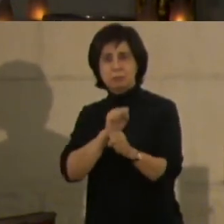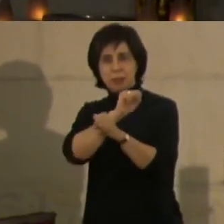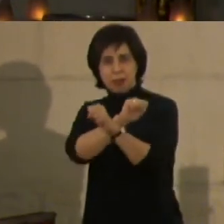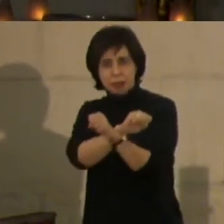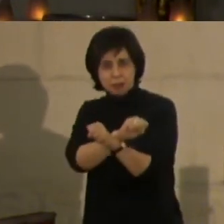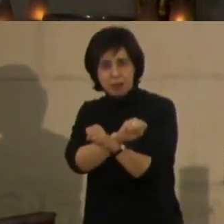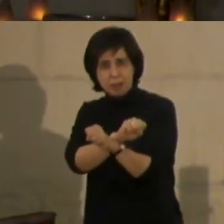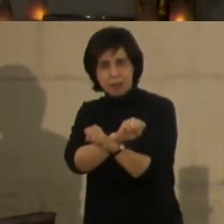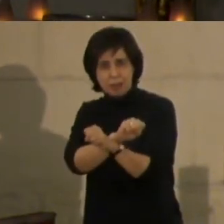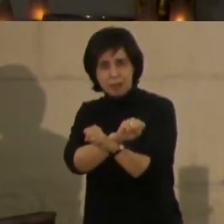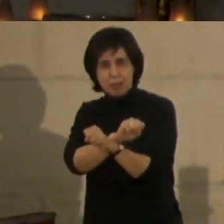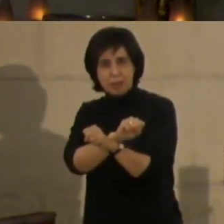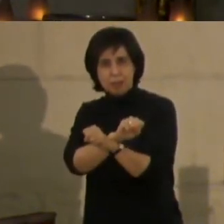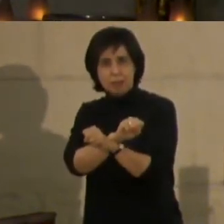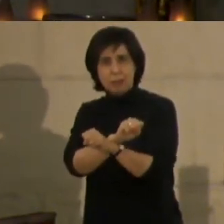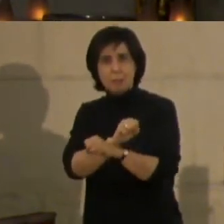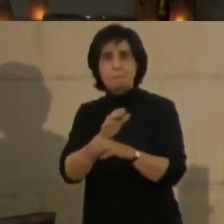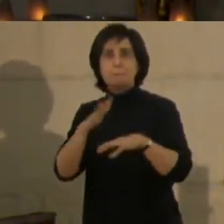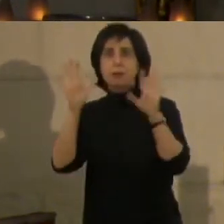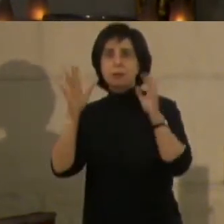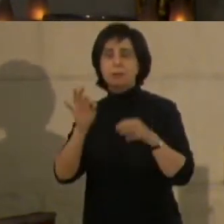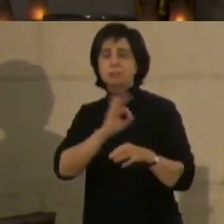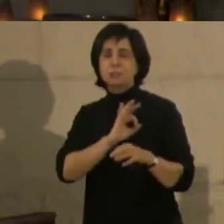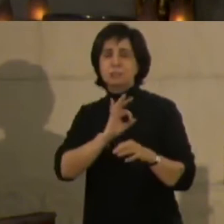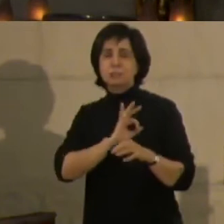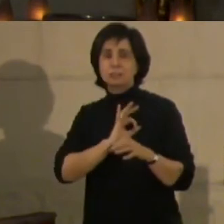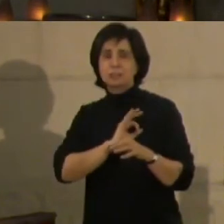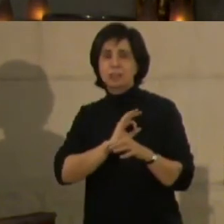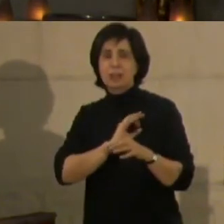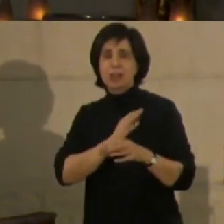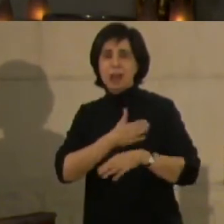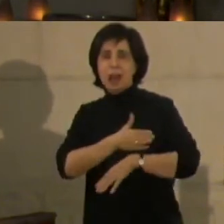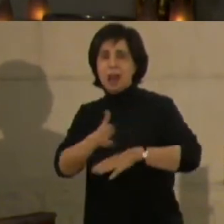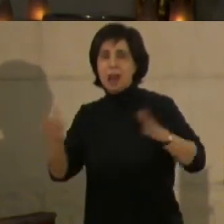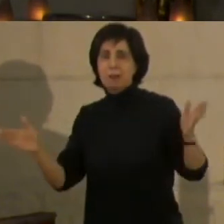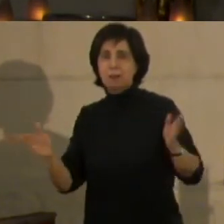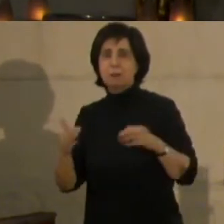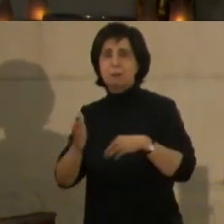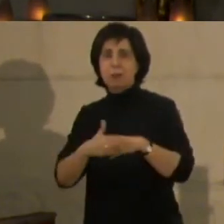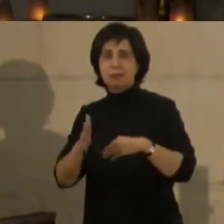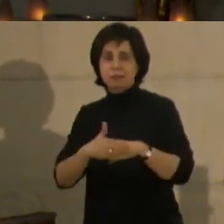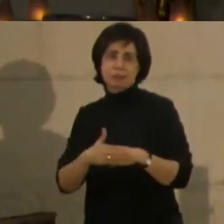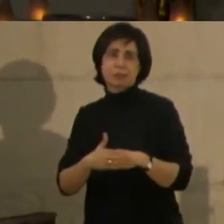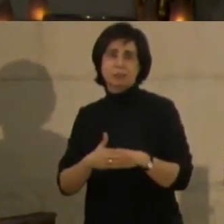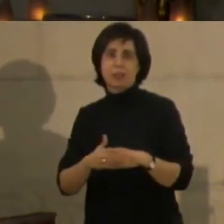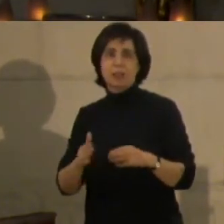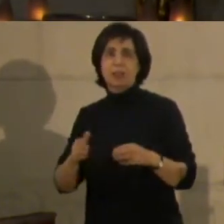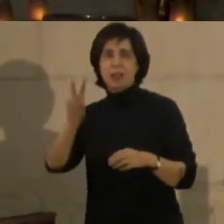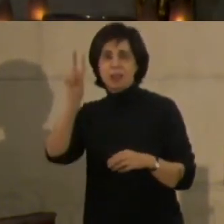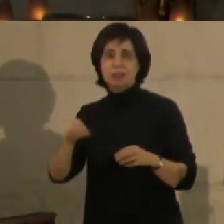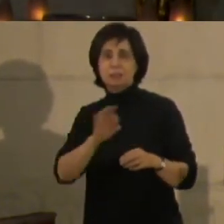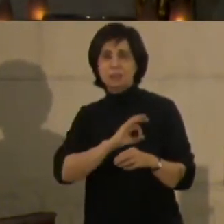en la cárcel, pero es el Señor el que abre puertas. Es el